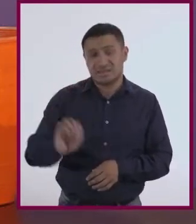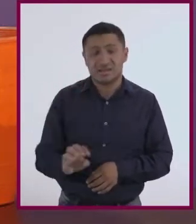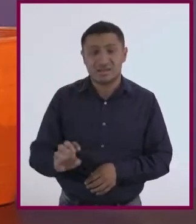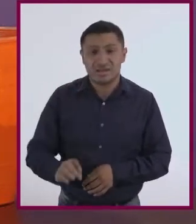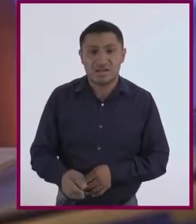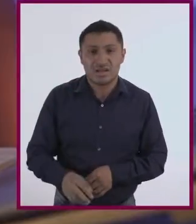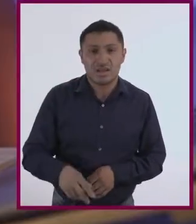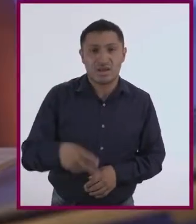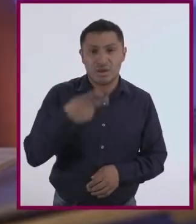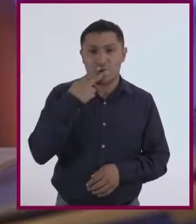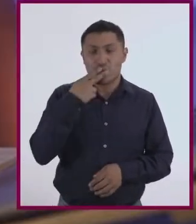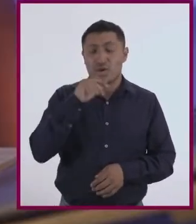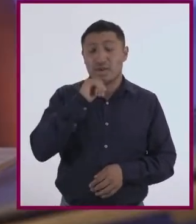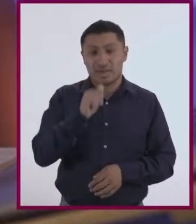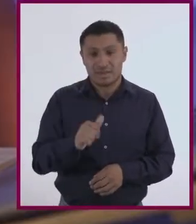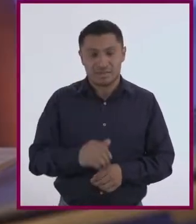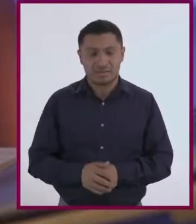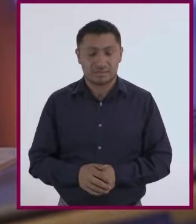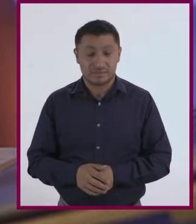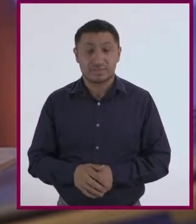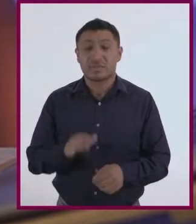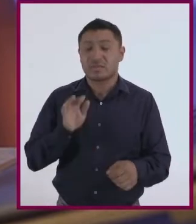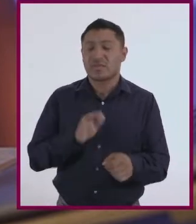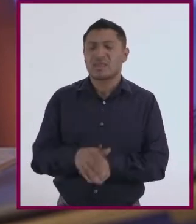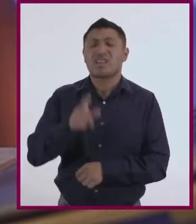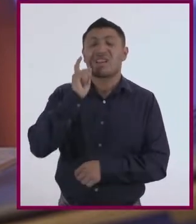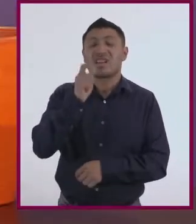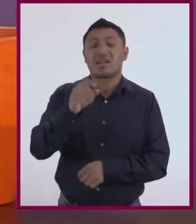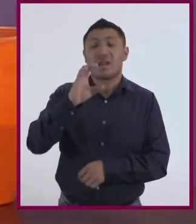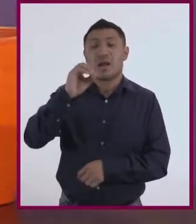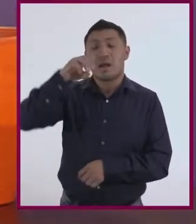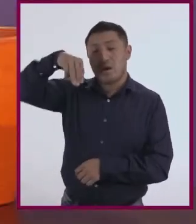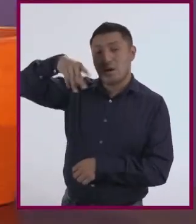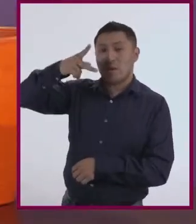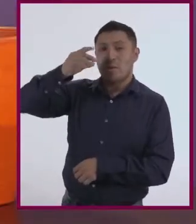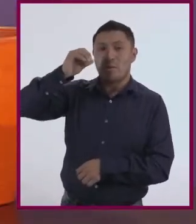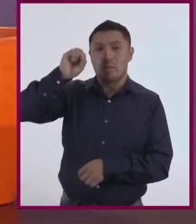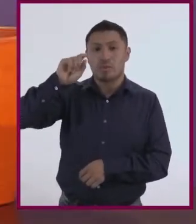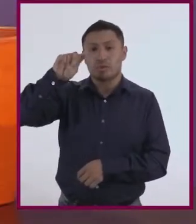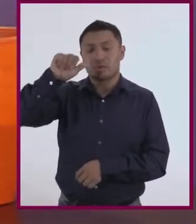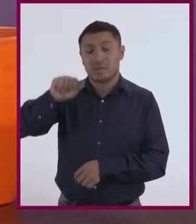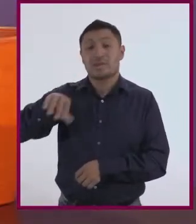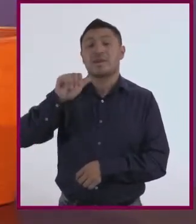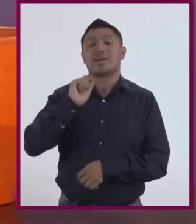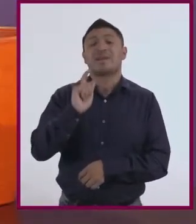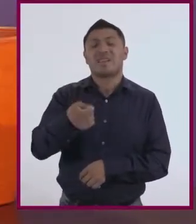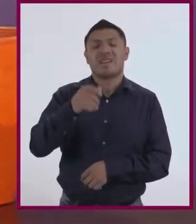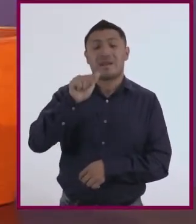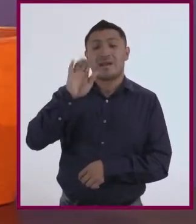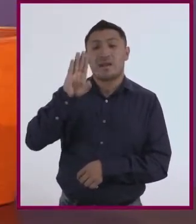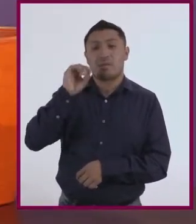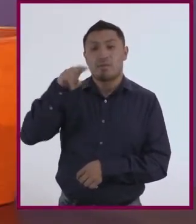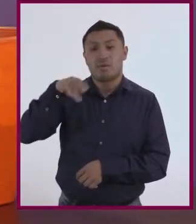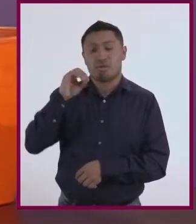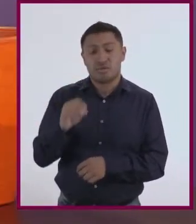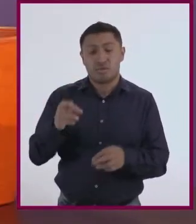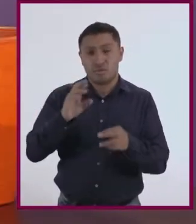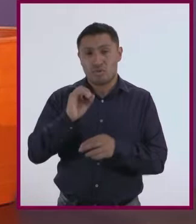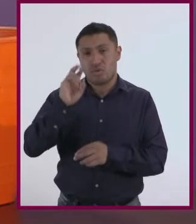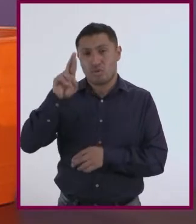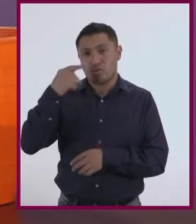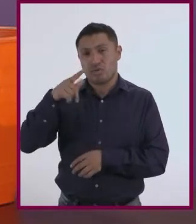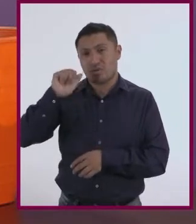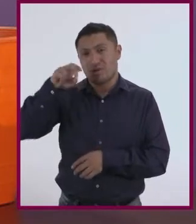filtros de cigarro. Gerardo, ¿y qué es exactamente una composta? La composta es un abono orgánico resultado del proceso de degradación de